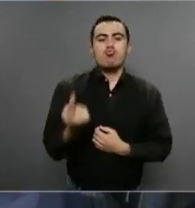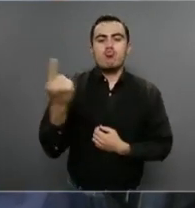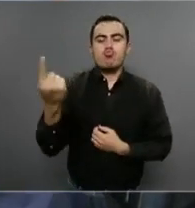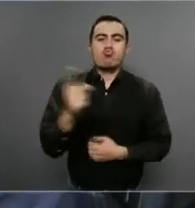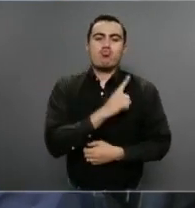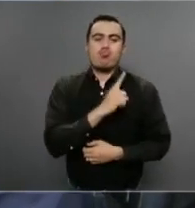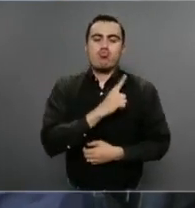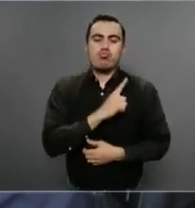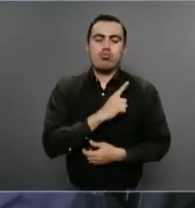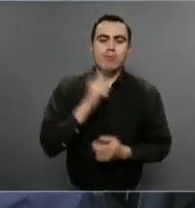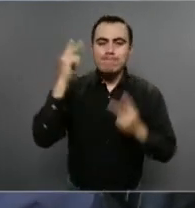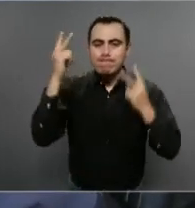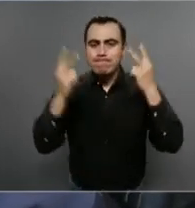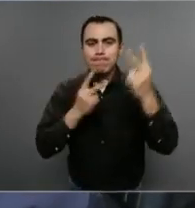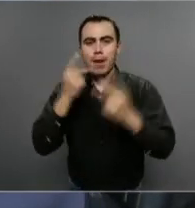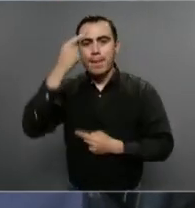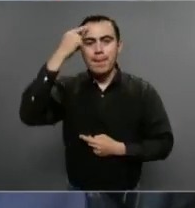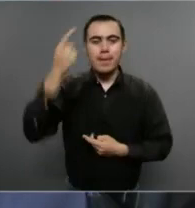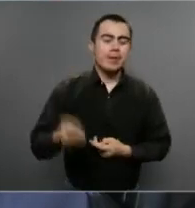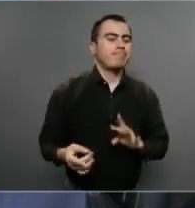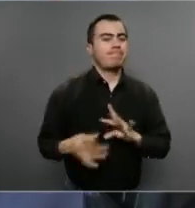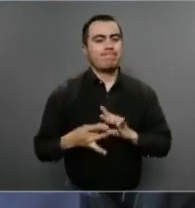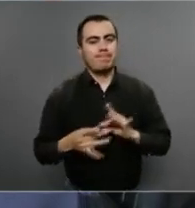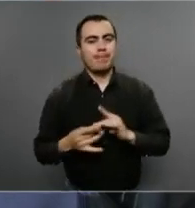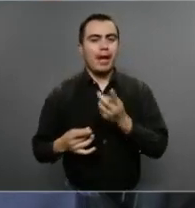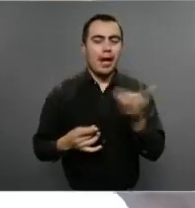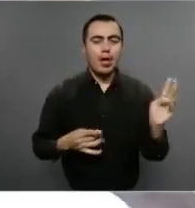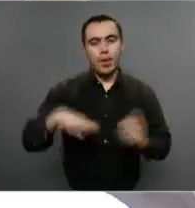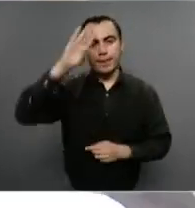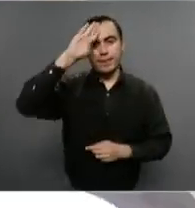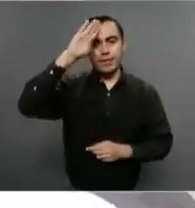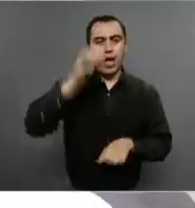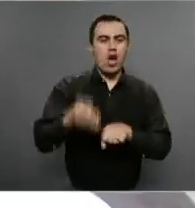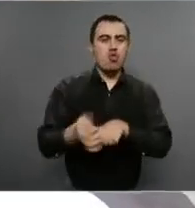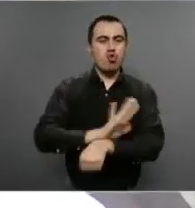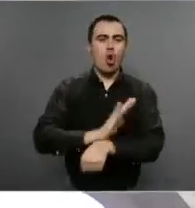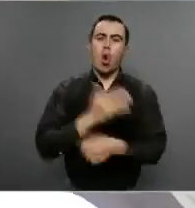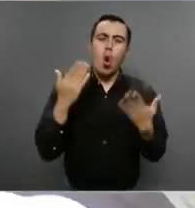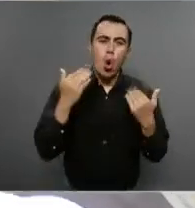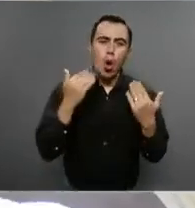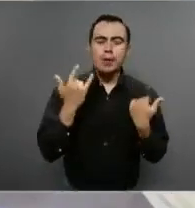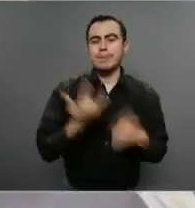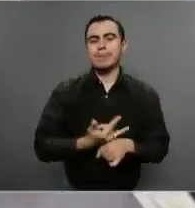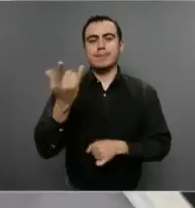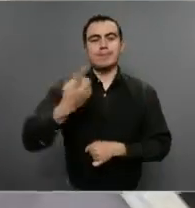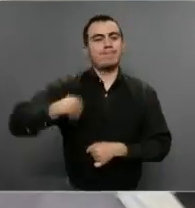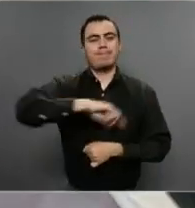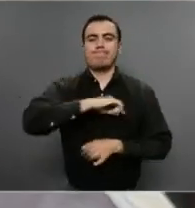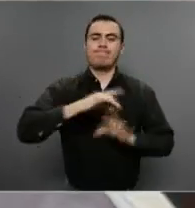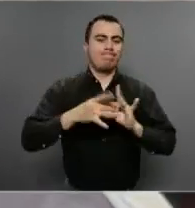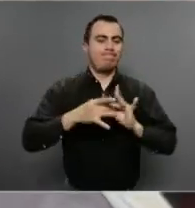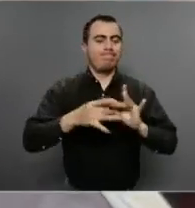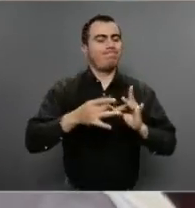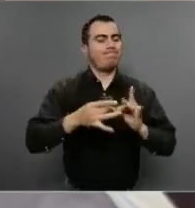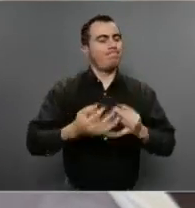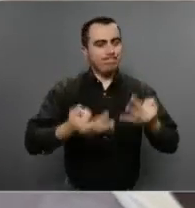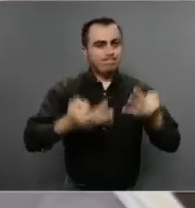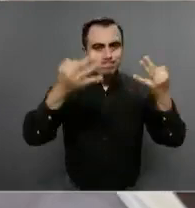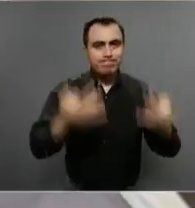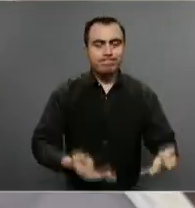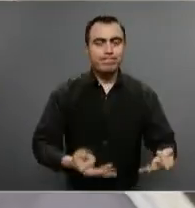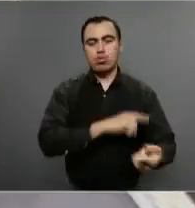desmontar estos mitos sobre el COVID-19, de ofrecerles información precisa de cómo protegerse, proveerles de